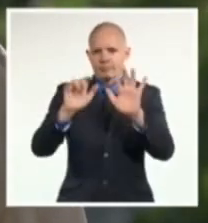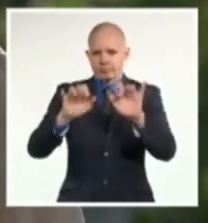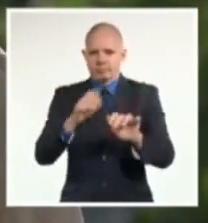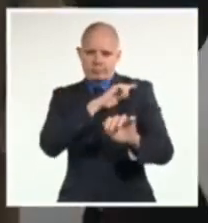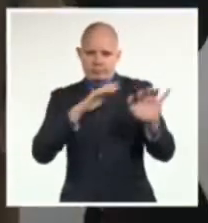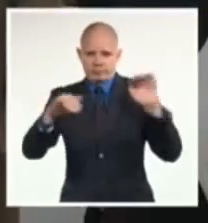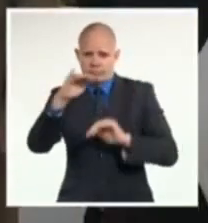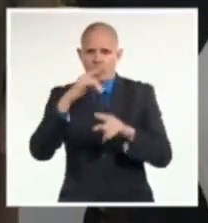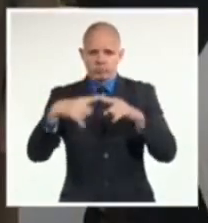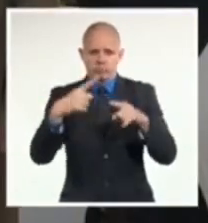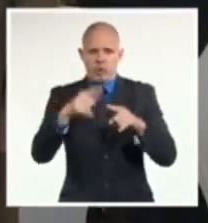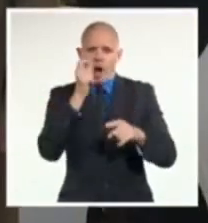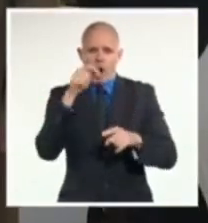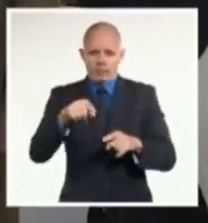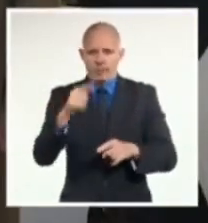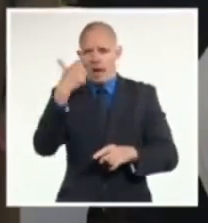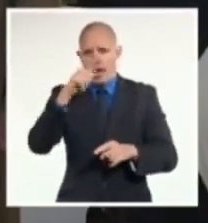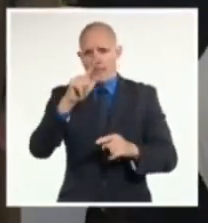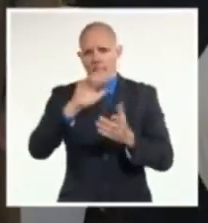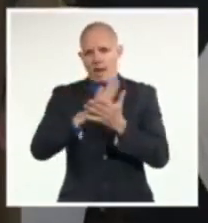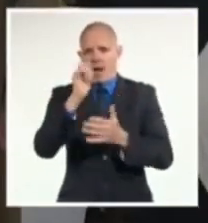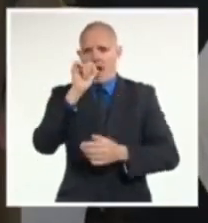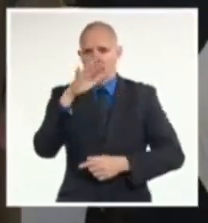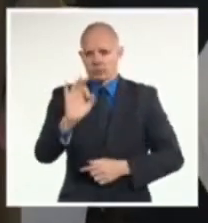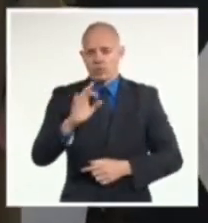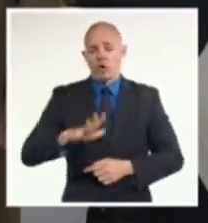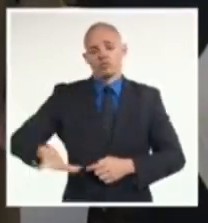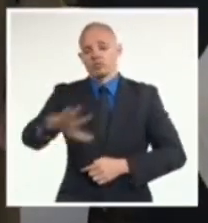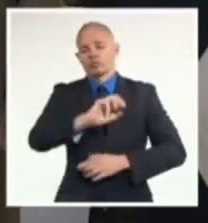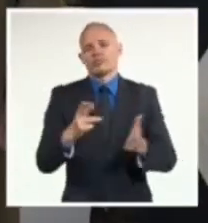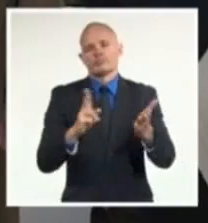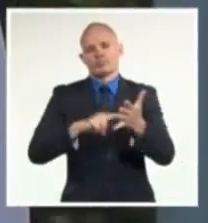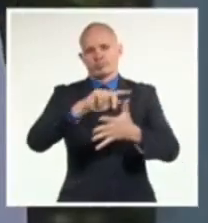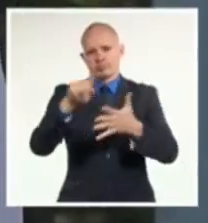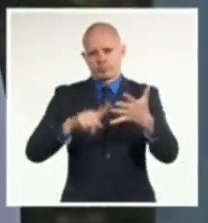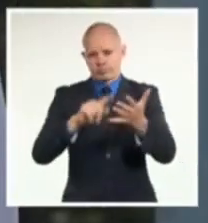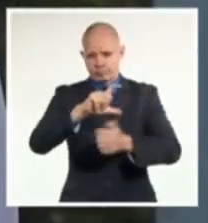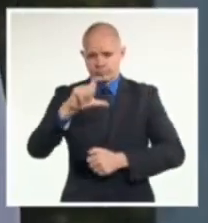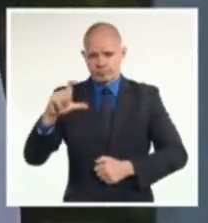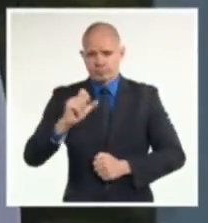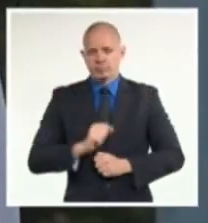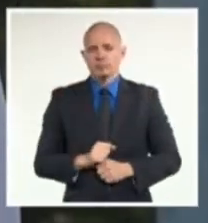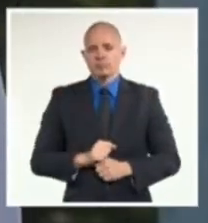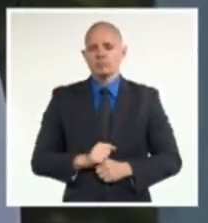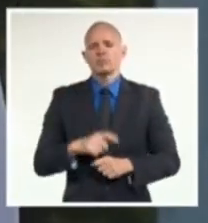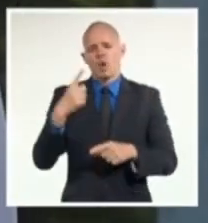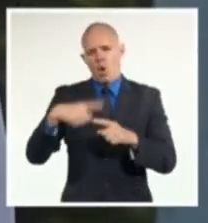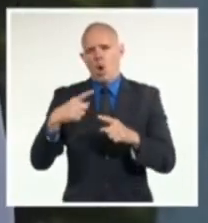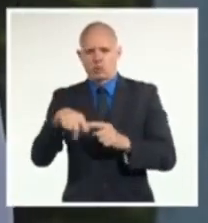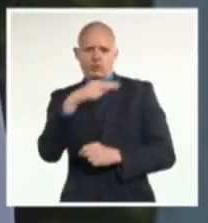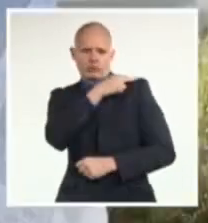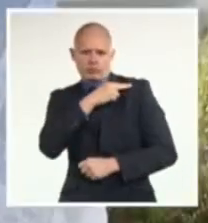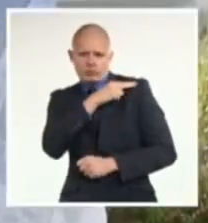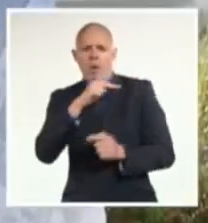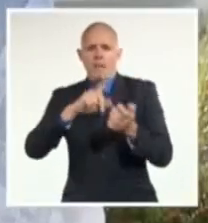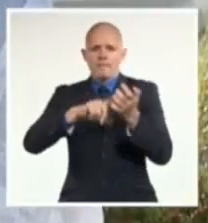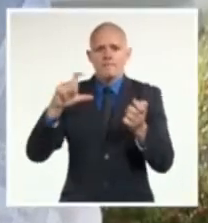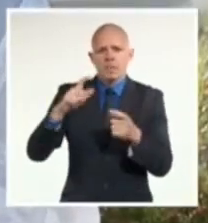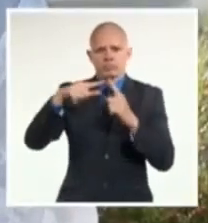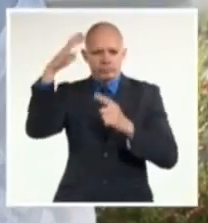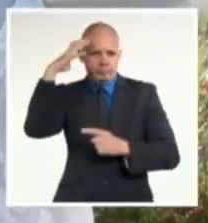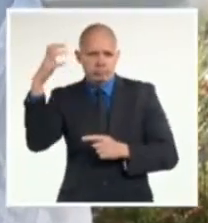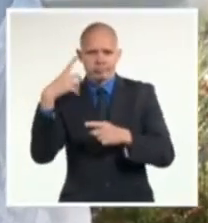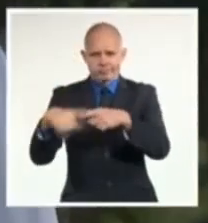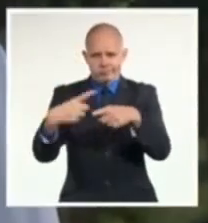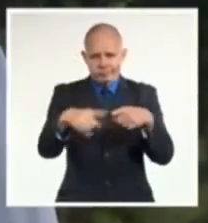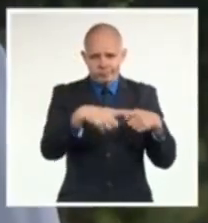brigada José Amado Ricardo Guerra, todos integrantes del Buró Político. También participaron otros dirigentes del partido, el Estado y el gobierno,